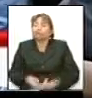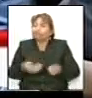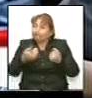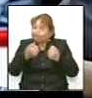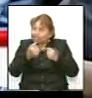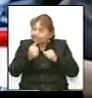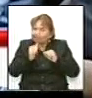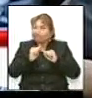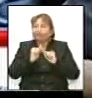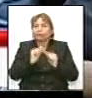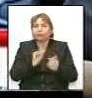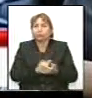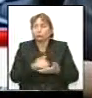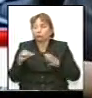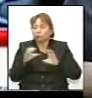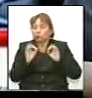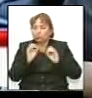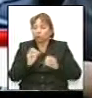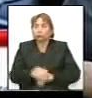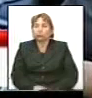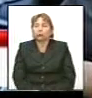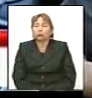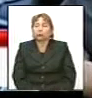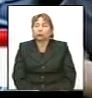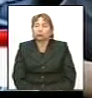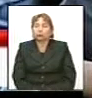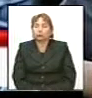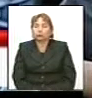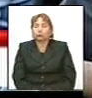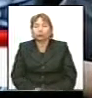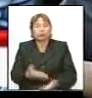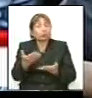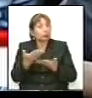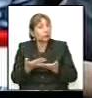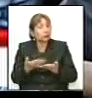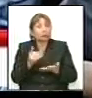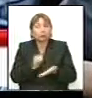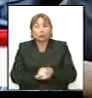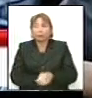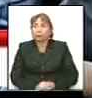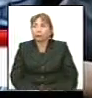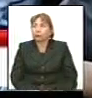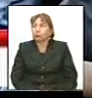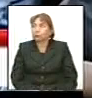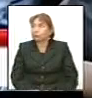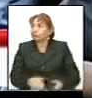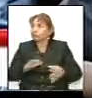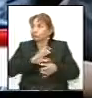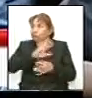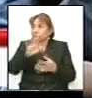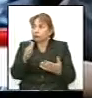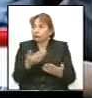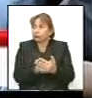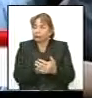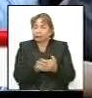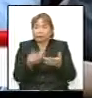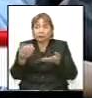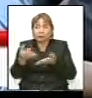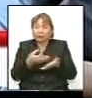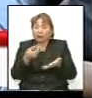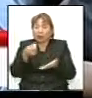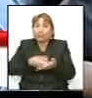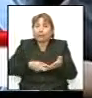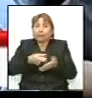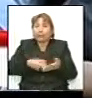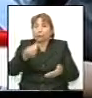de en algún momento hace algunos años atrás de generar una alternativa de tarifa única